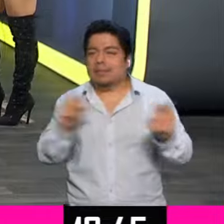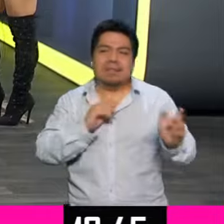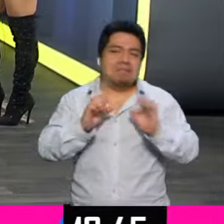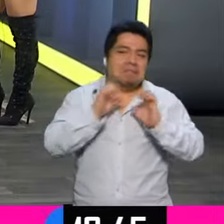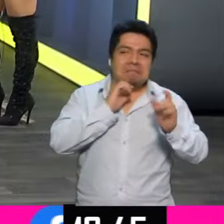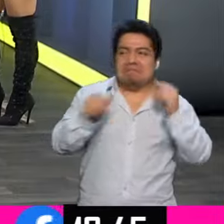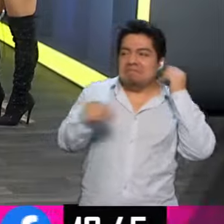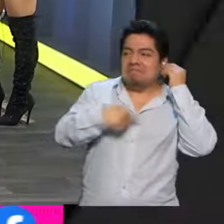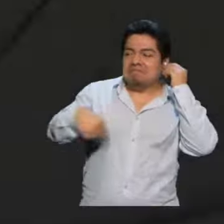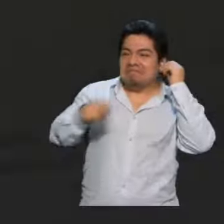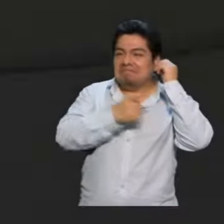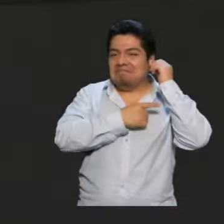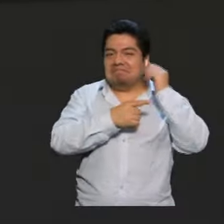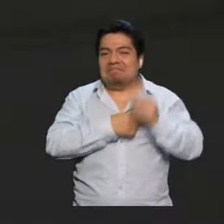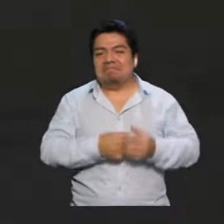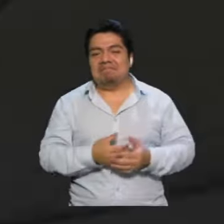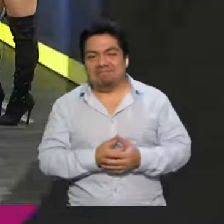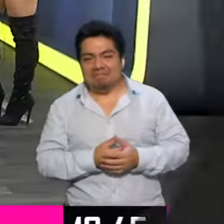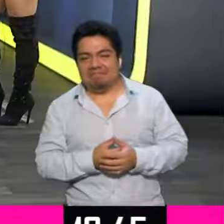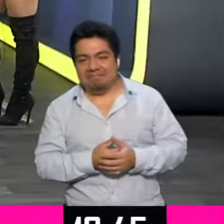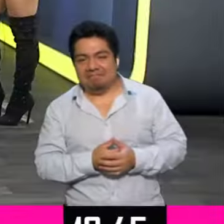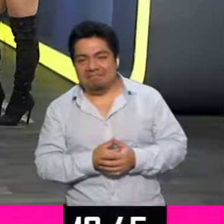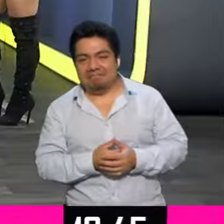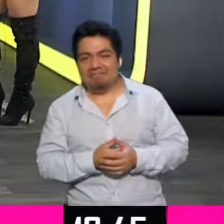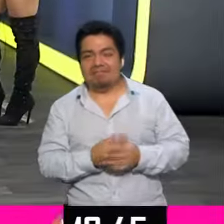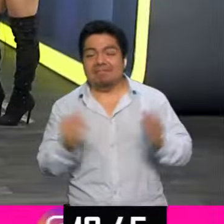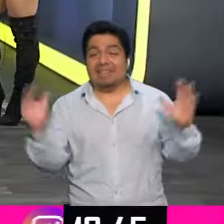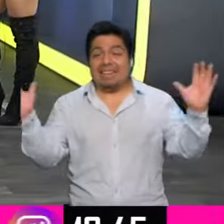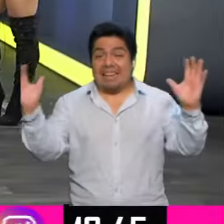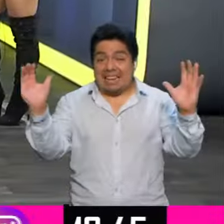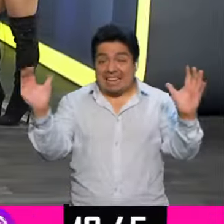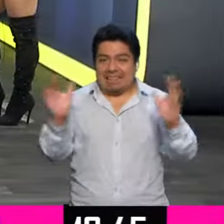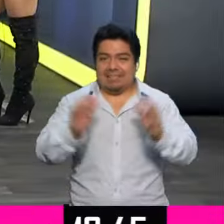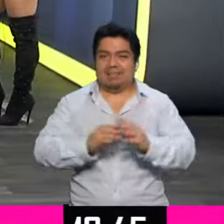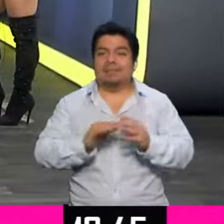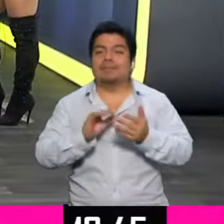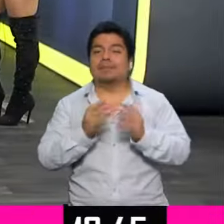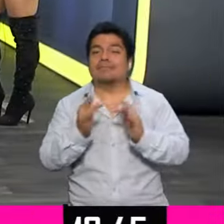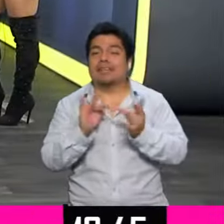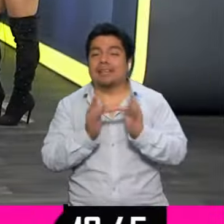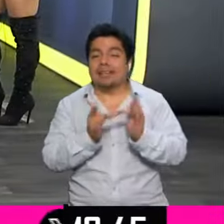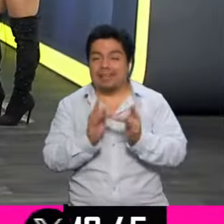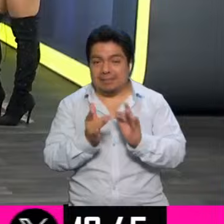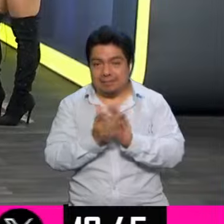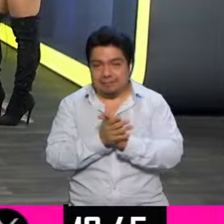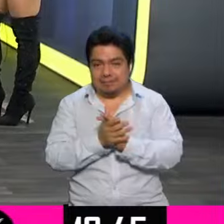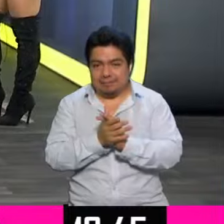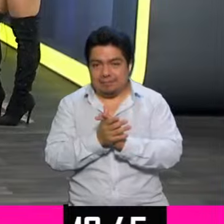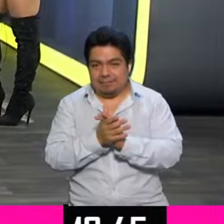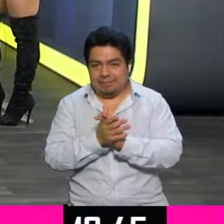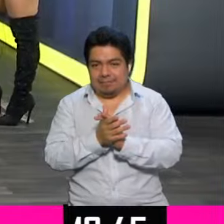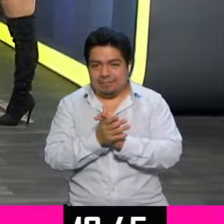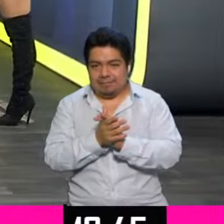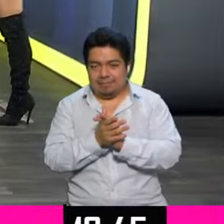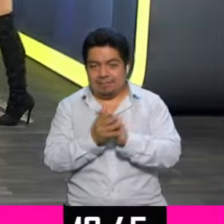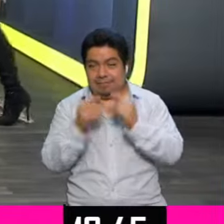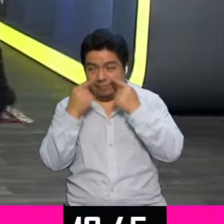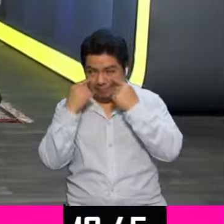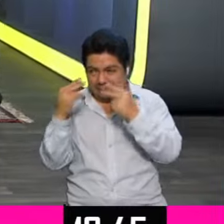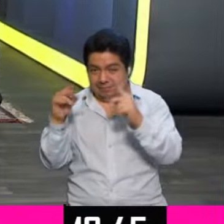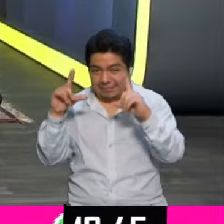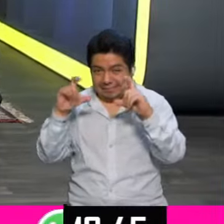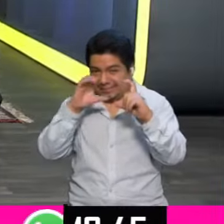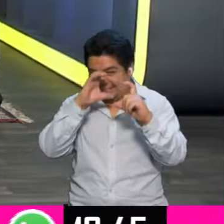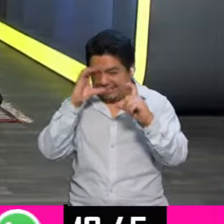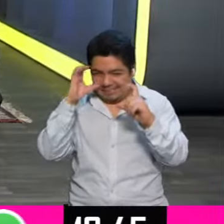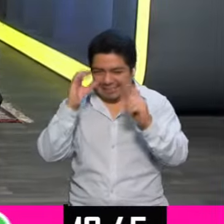Nueva Tlaxcala. Y con equipo. Hacen equipo, redes sociales rápido. ¿Saben qué? Redes sociales rápido. Sonrían a la foto,